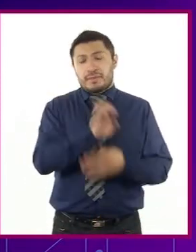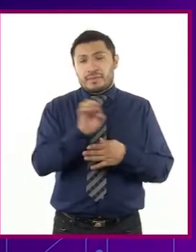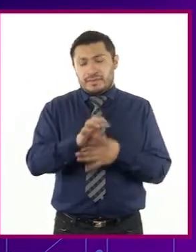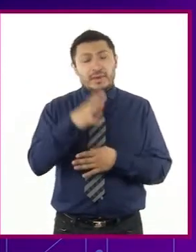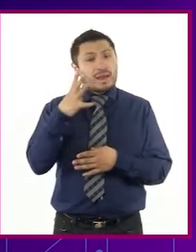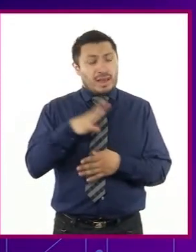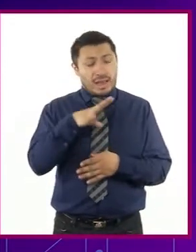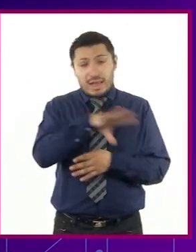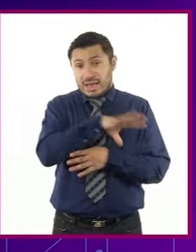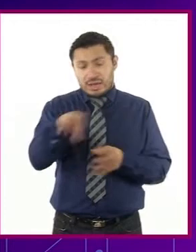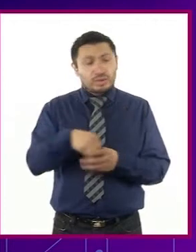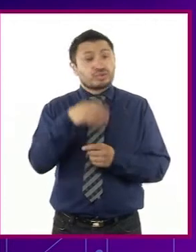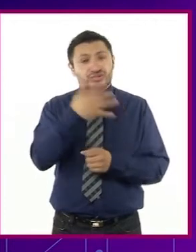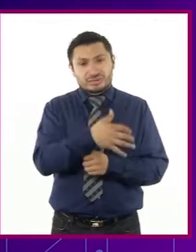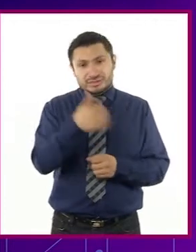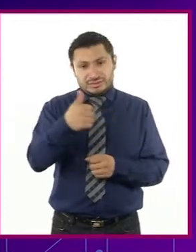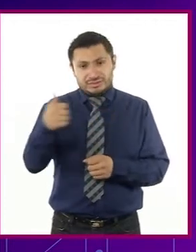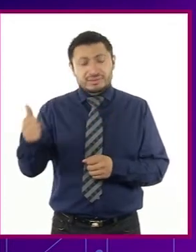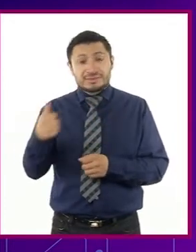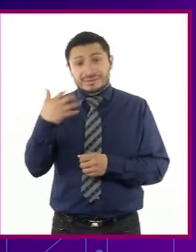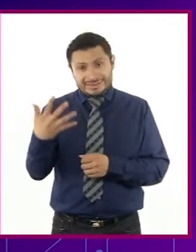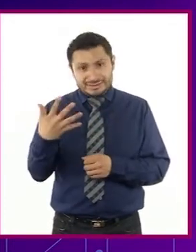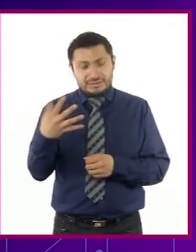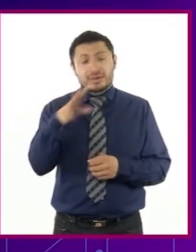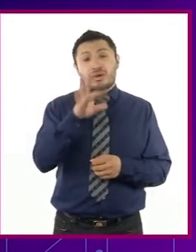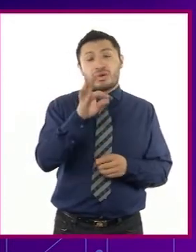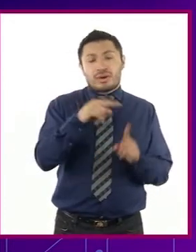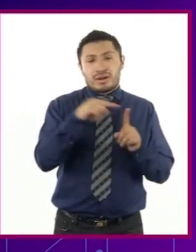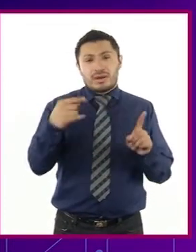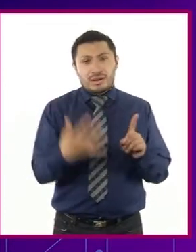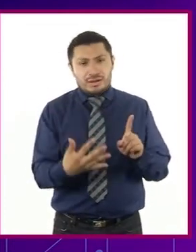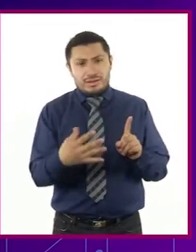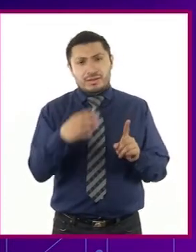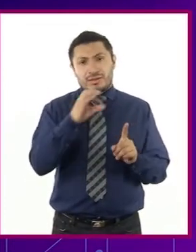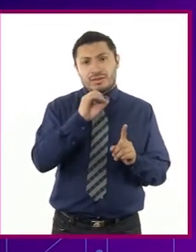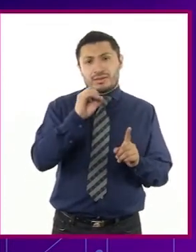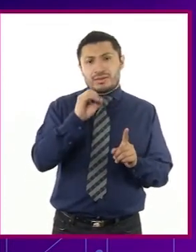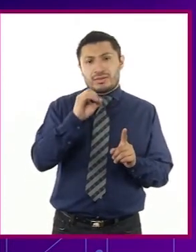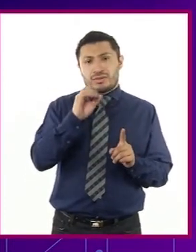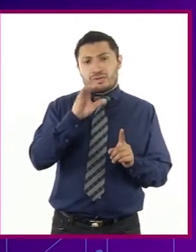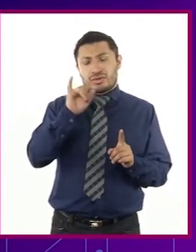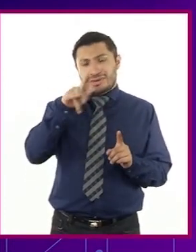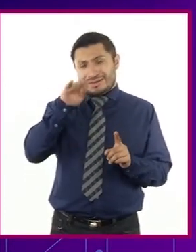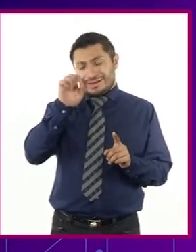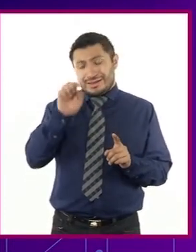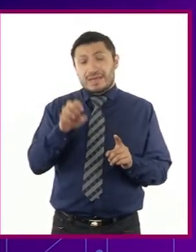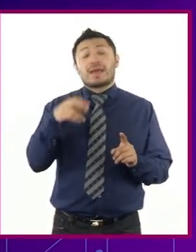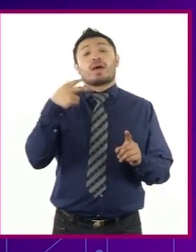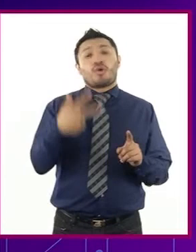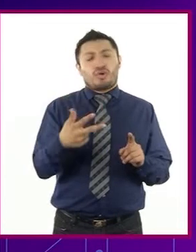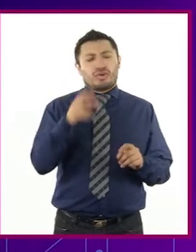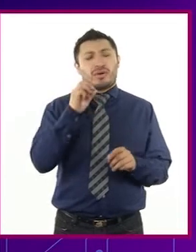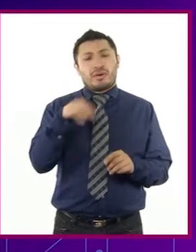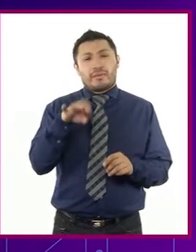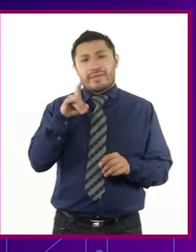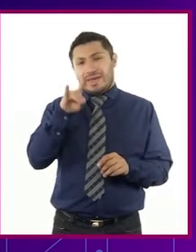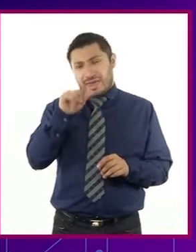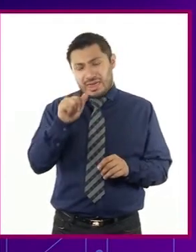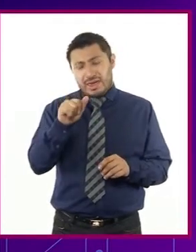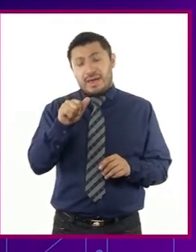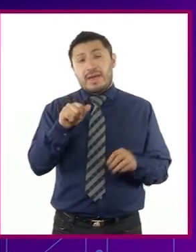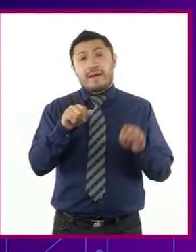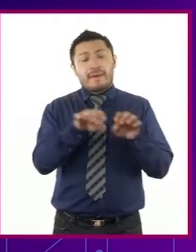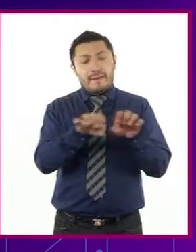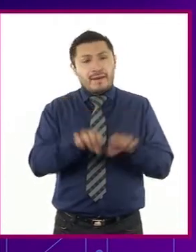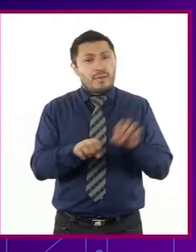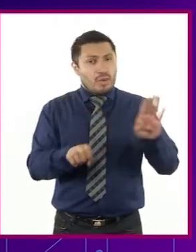5 datos, 40 se divide entre 5 y el cociente es 8. Es decir, la media del conjunto de datos B